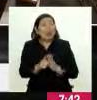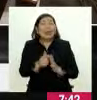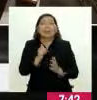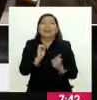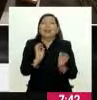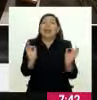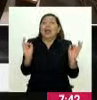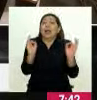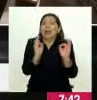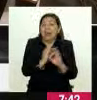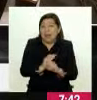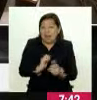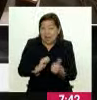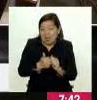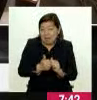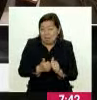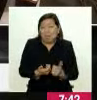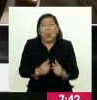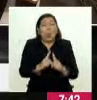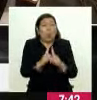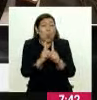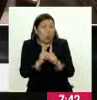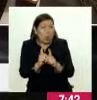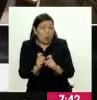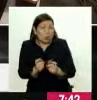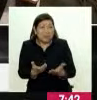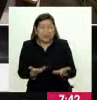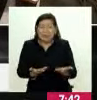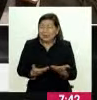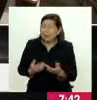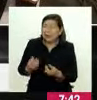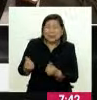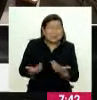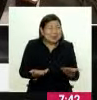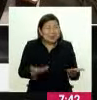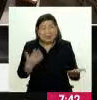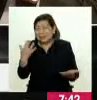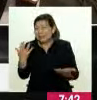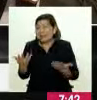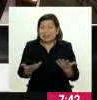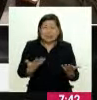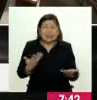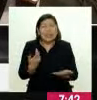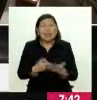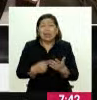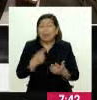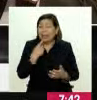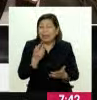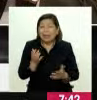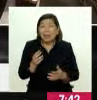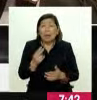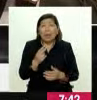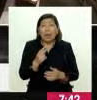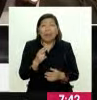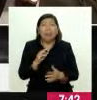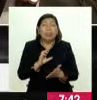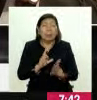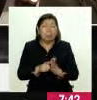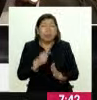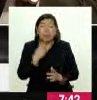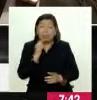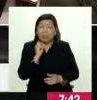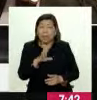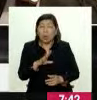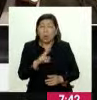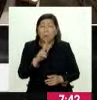ante, digamos, los cuestionamientos que pedían acelerar este tema, bajó a diciembre del 23, pero el Congreso